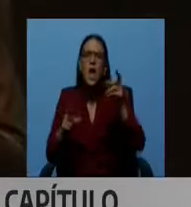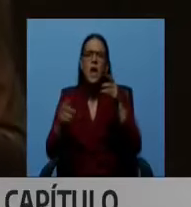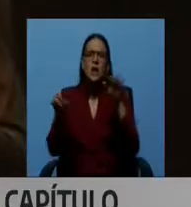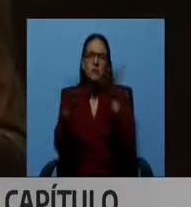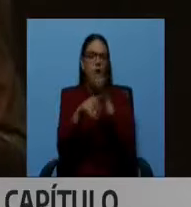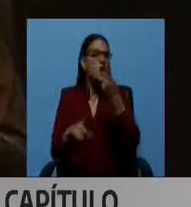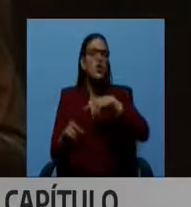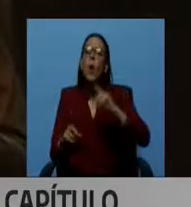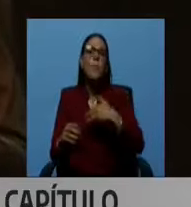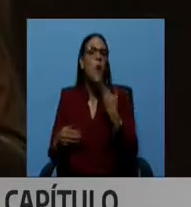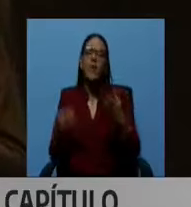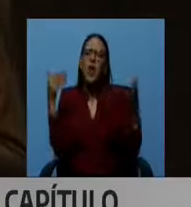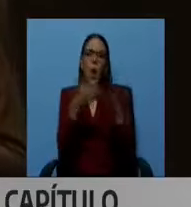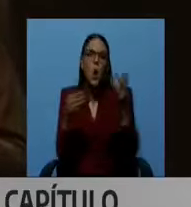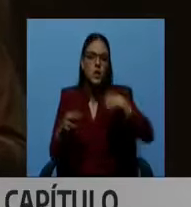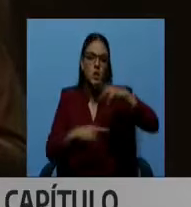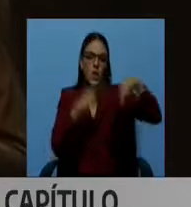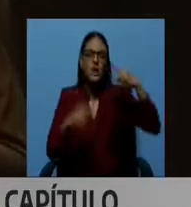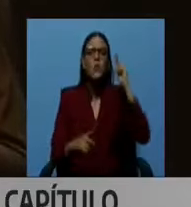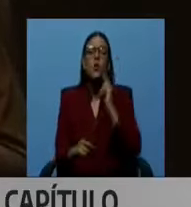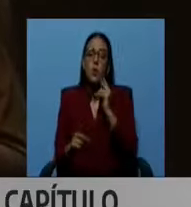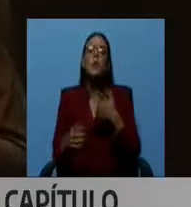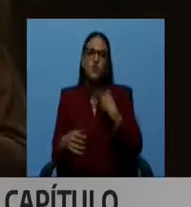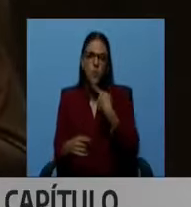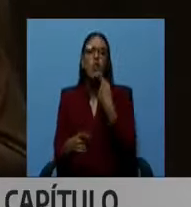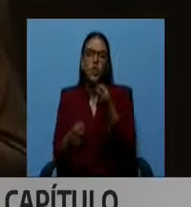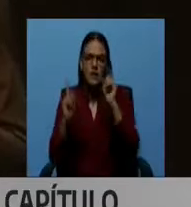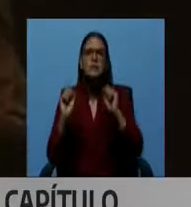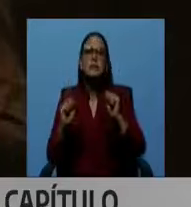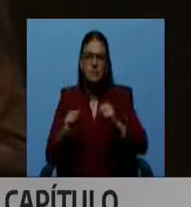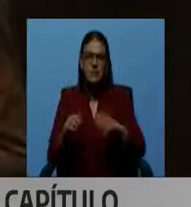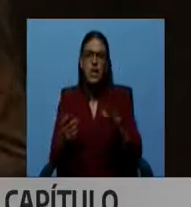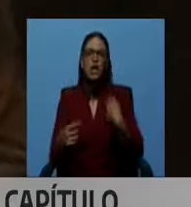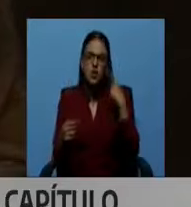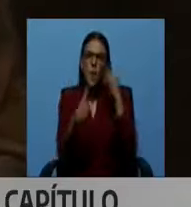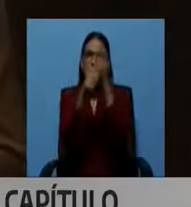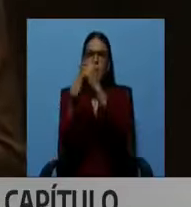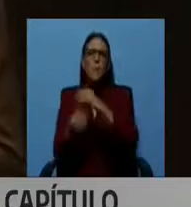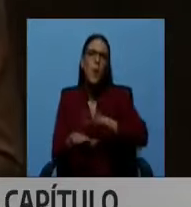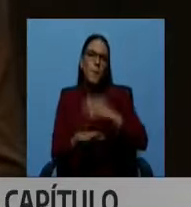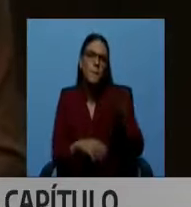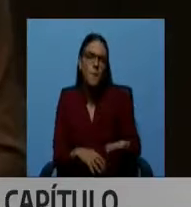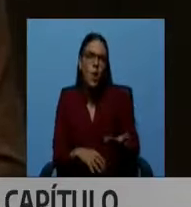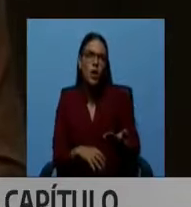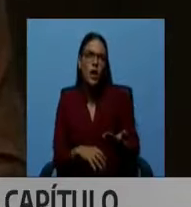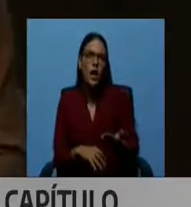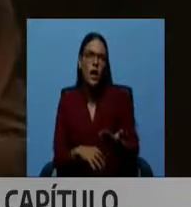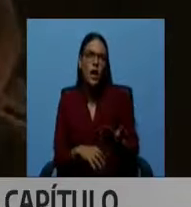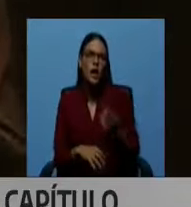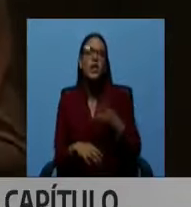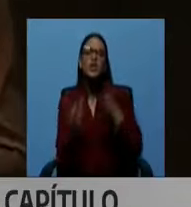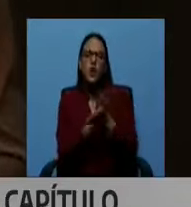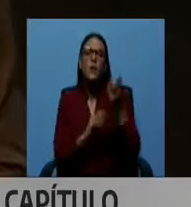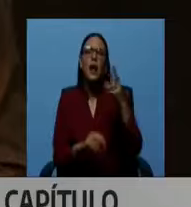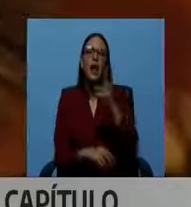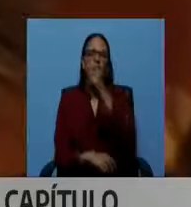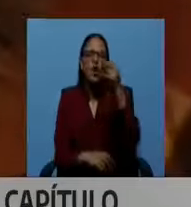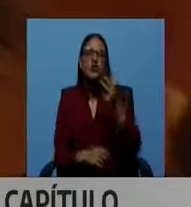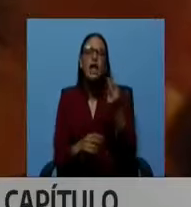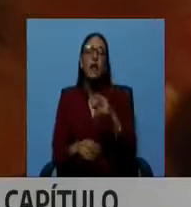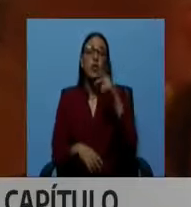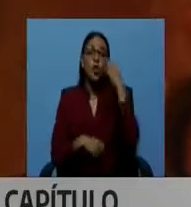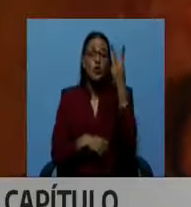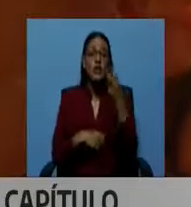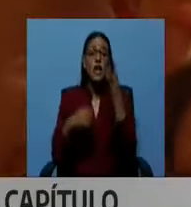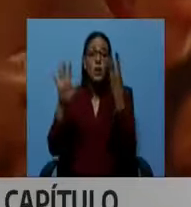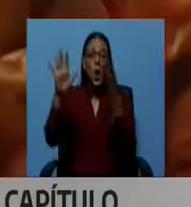con la revolución bolivariana. Pues déjeme decirle algo. Me he dado cuenta por qué cuando visité esos más de 280